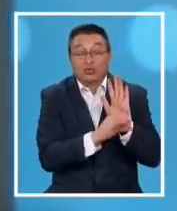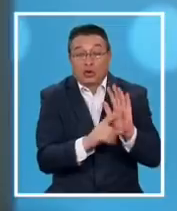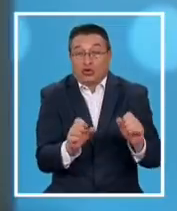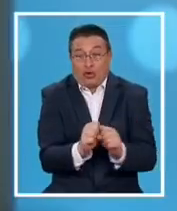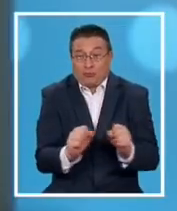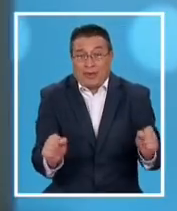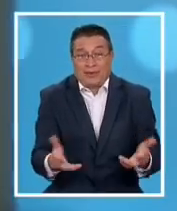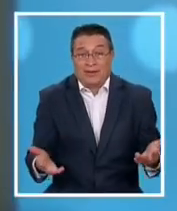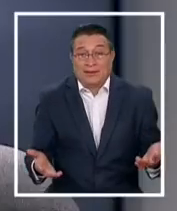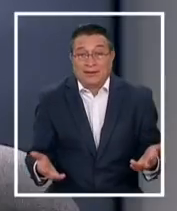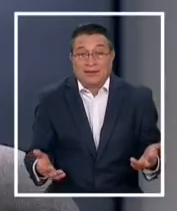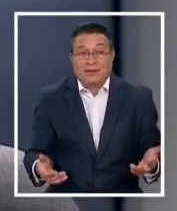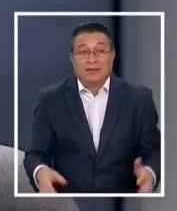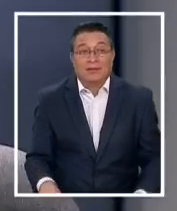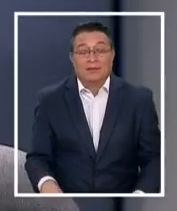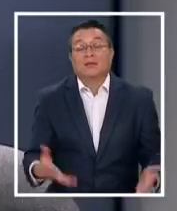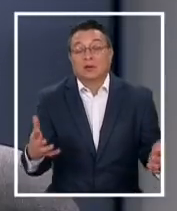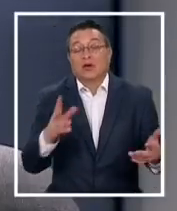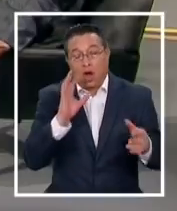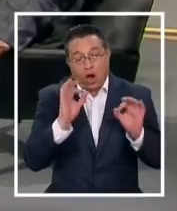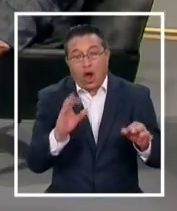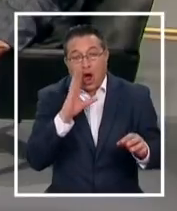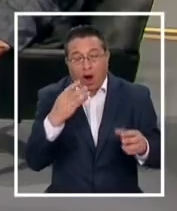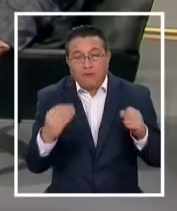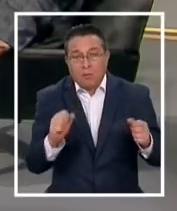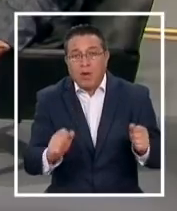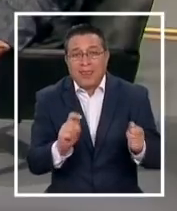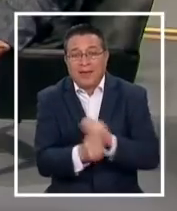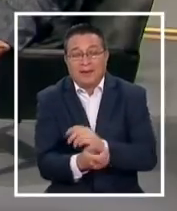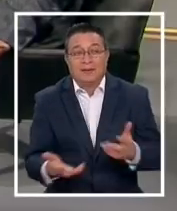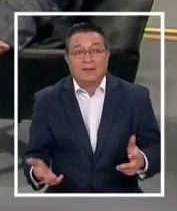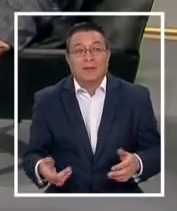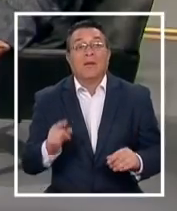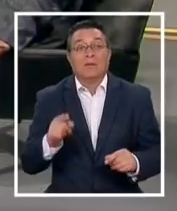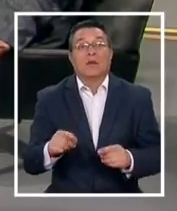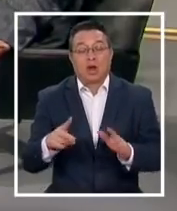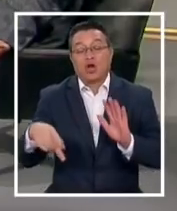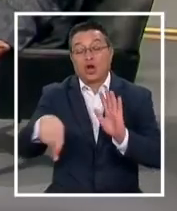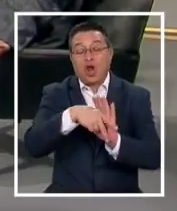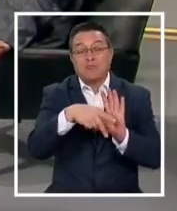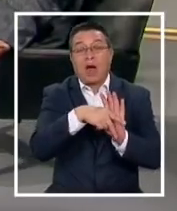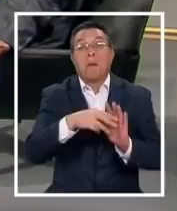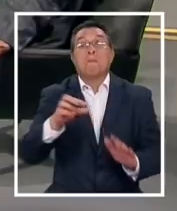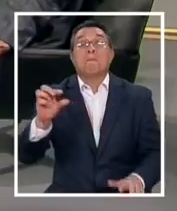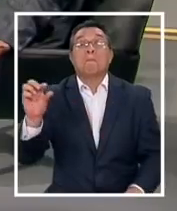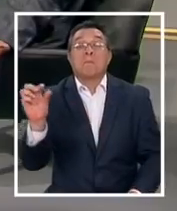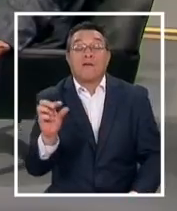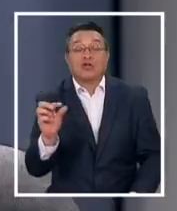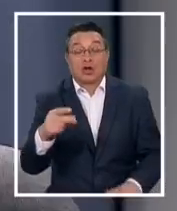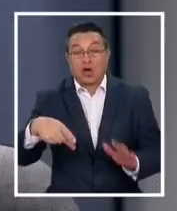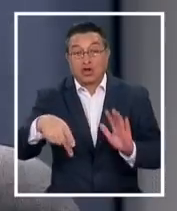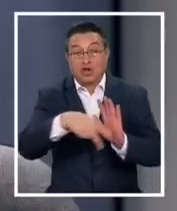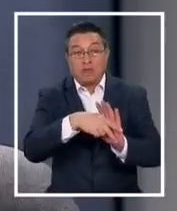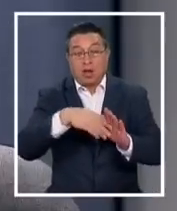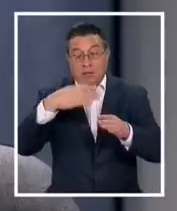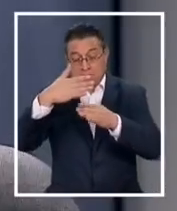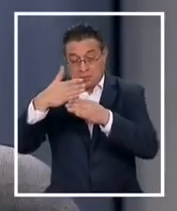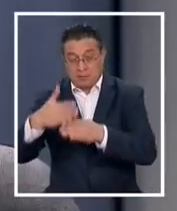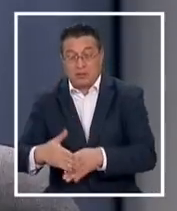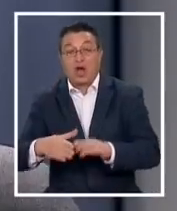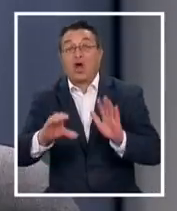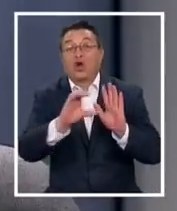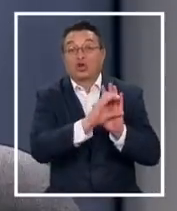Constitución. Este por el constituyente derivado. Claro. Porque se está alterando vía una norma transitoria, normas que son permanentes